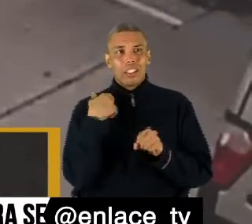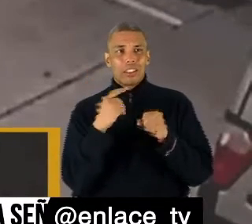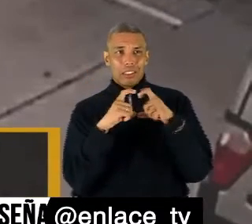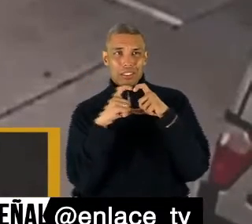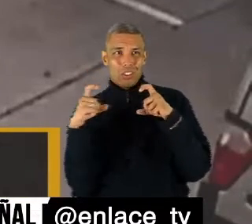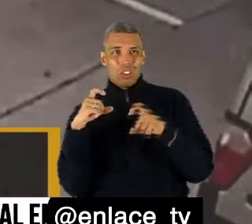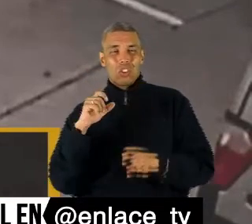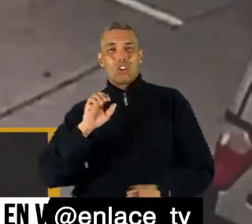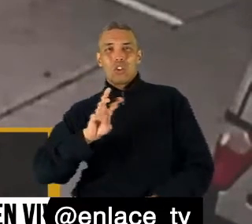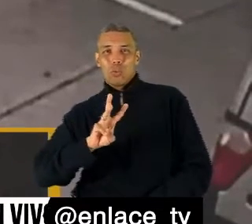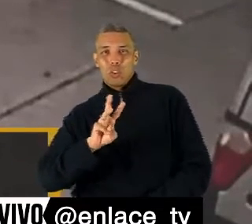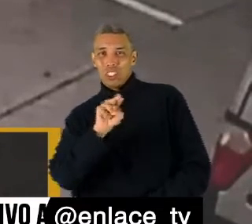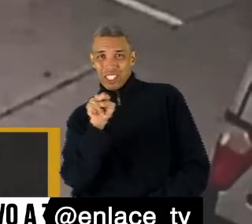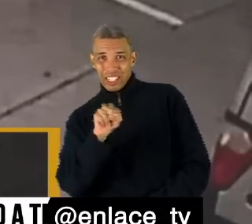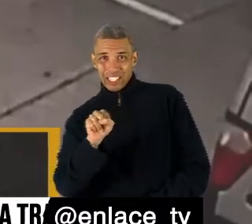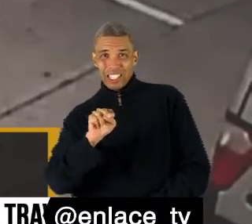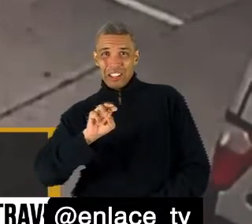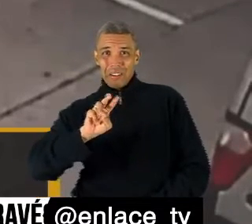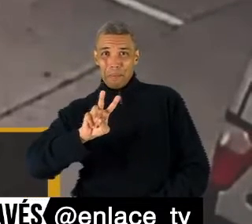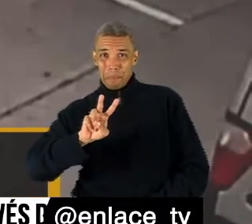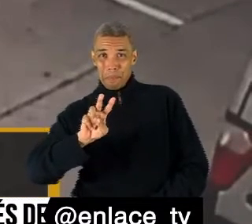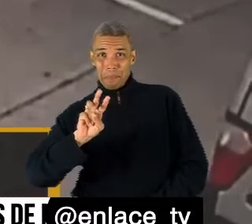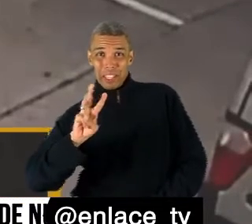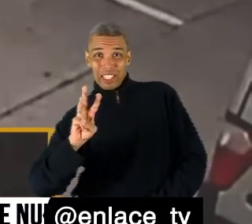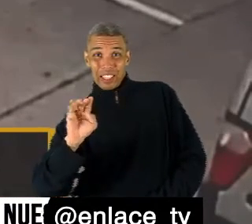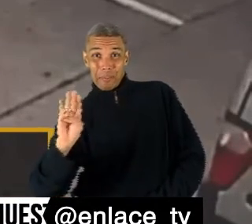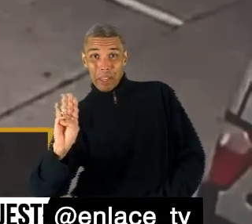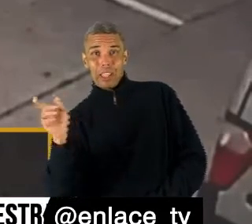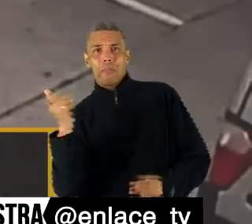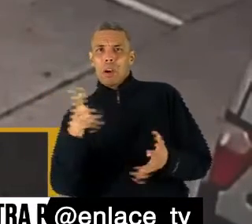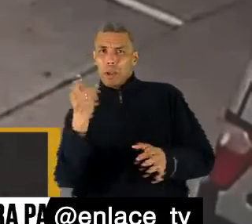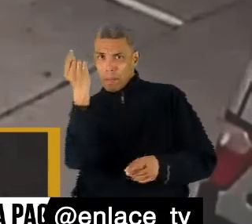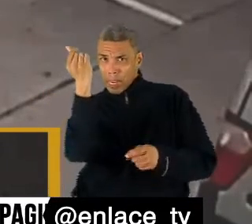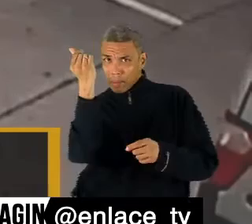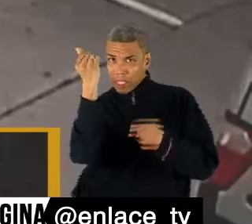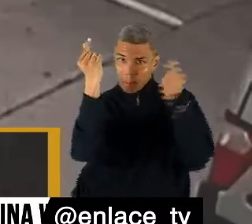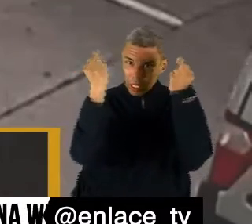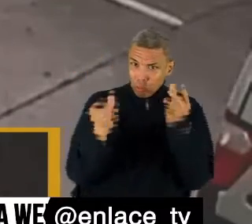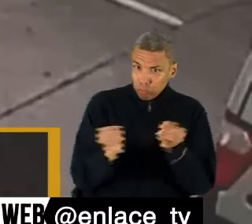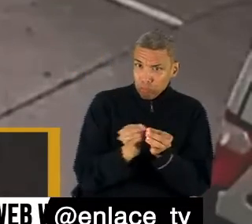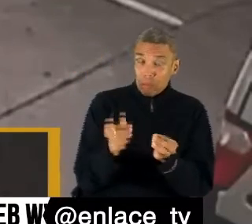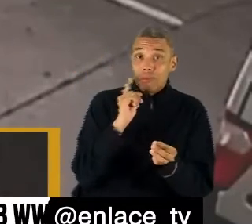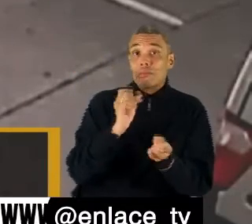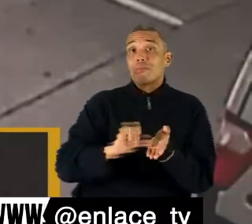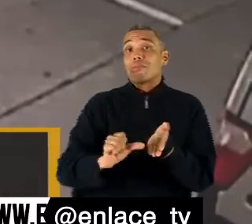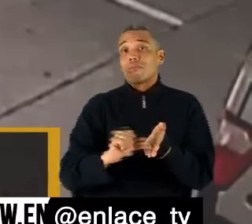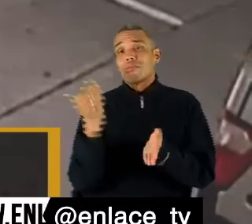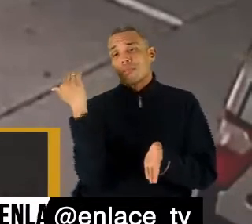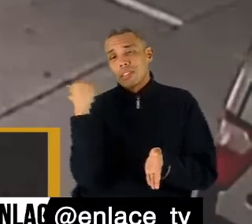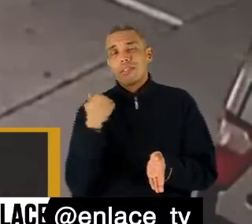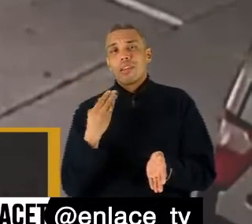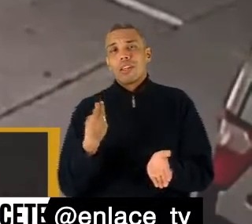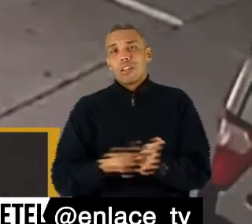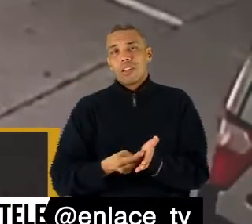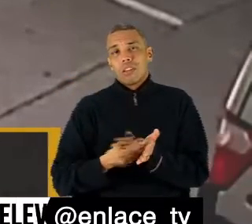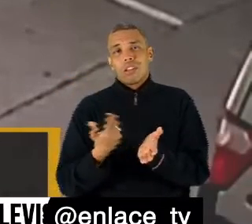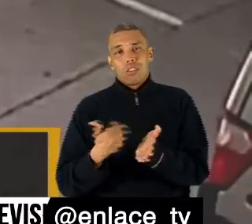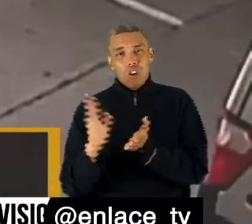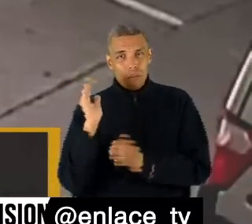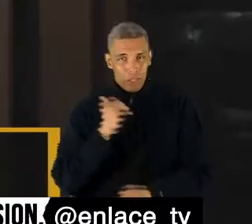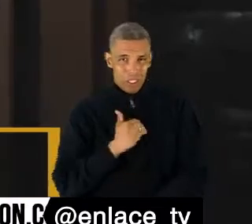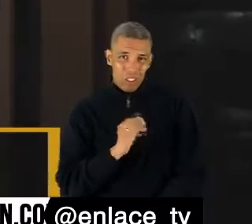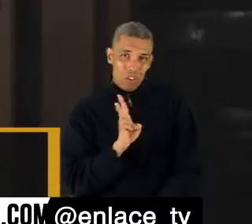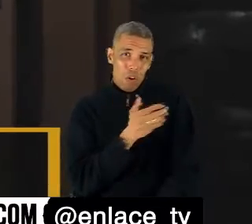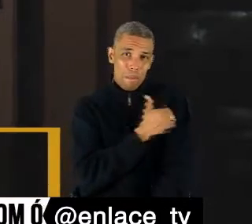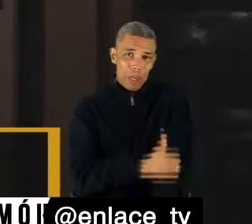WZS33D, avaluada en 3.200.000 pesos. Claro que sí, no dar papaya, porque pues nosotros nos confiamos de que estábamos en la casa